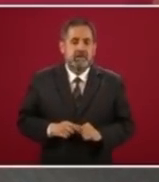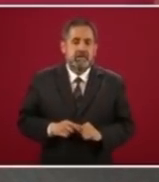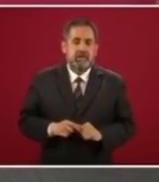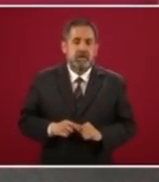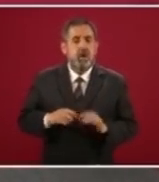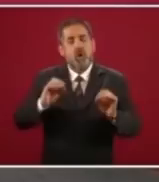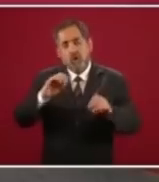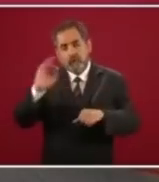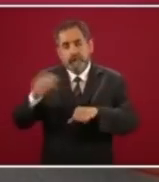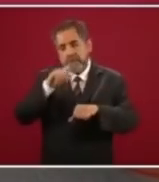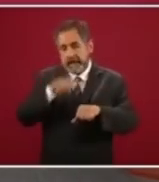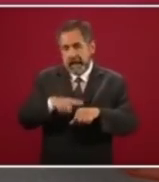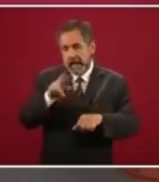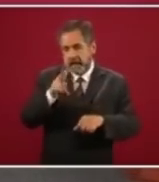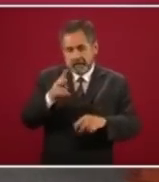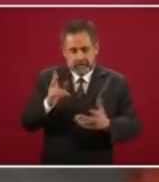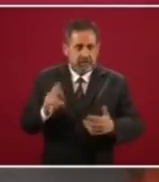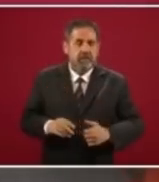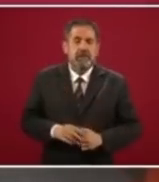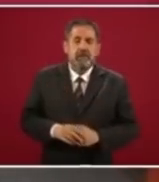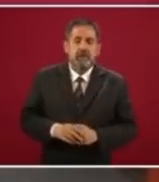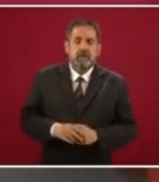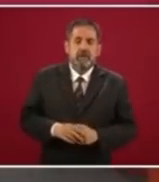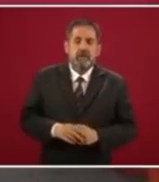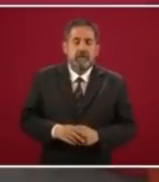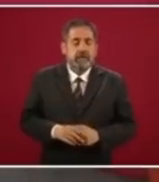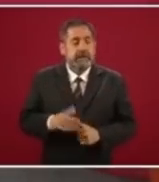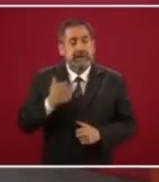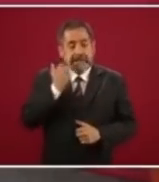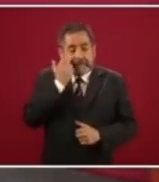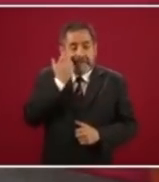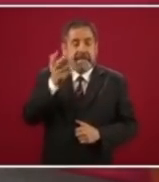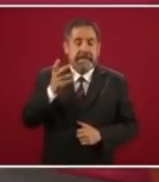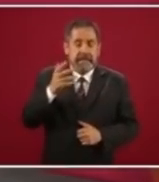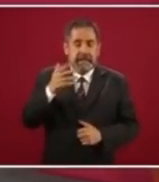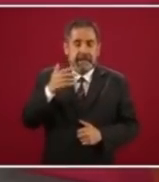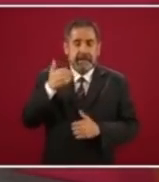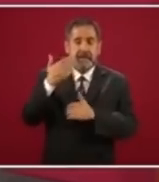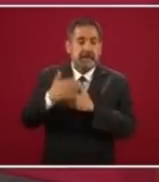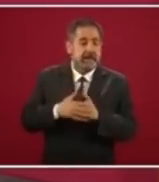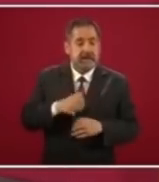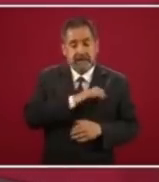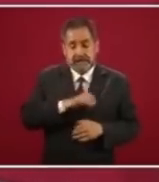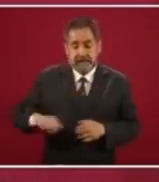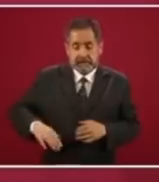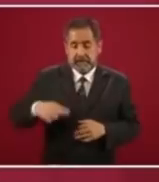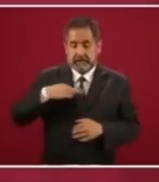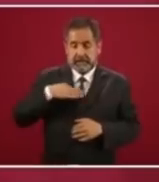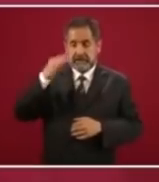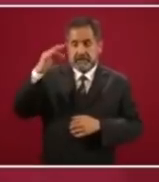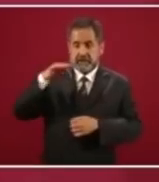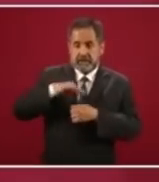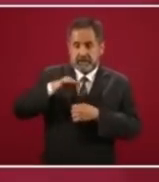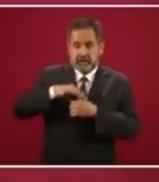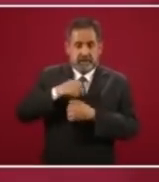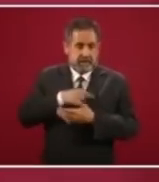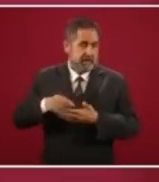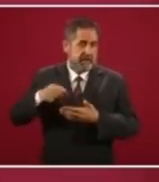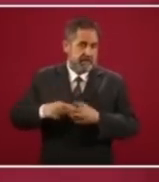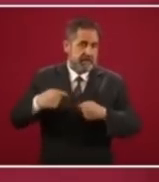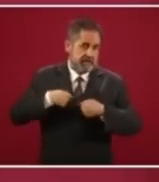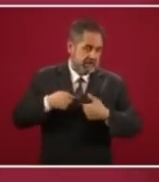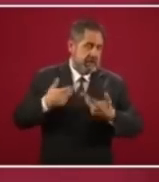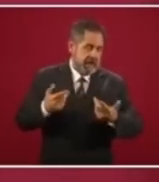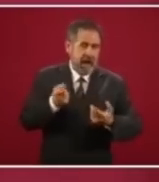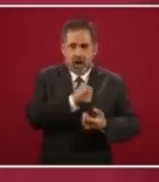o federales van a aspirar a ser candidatos.